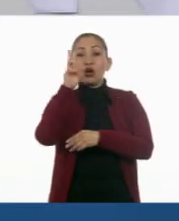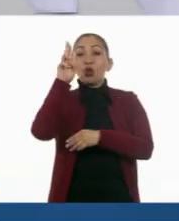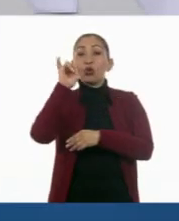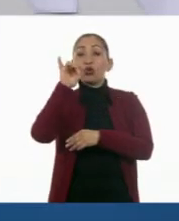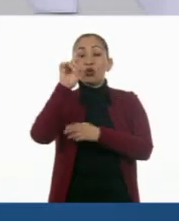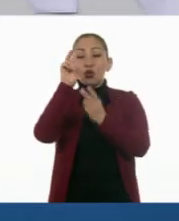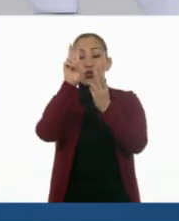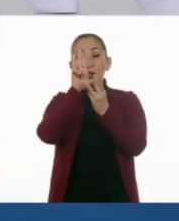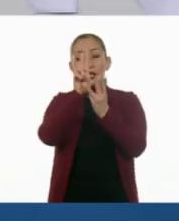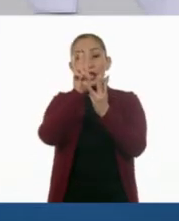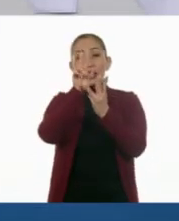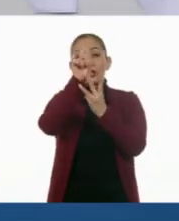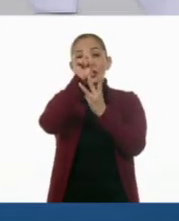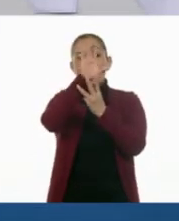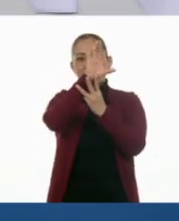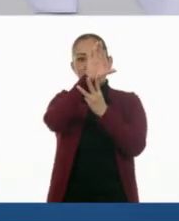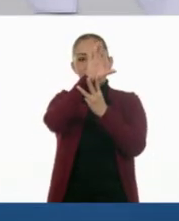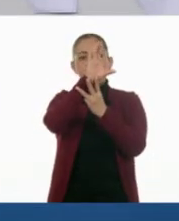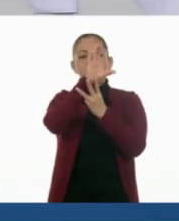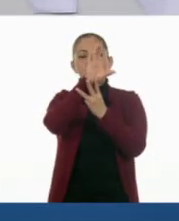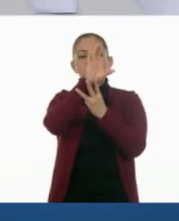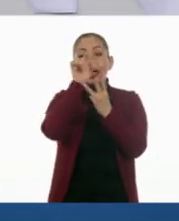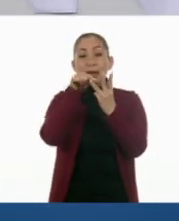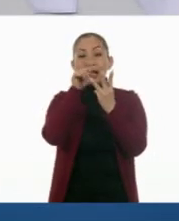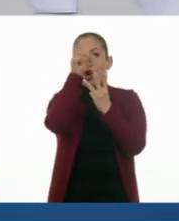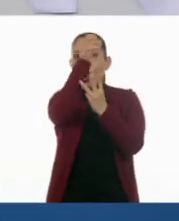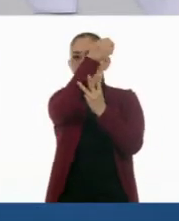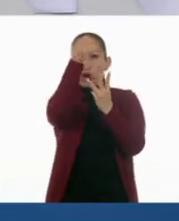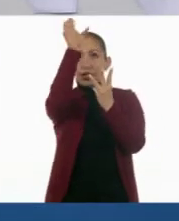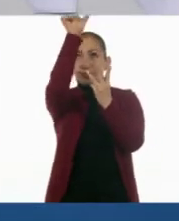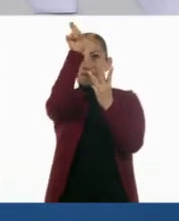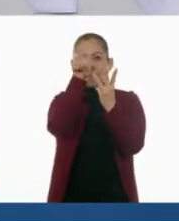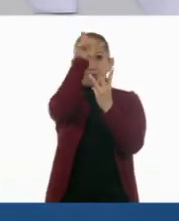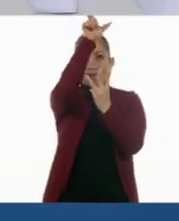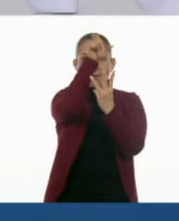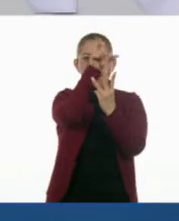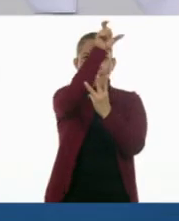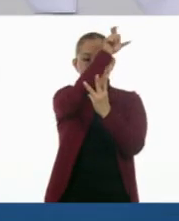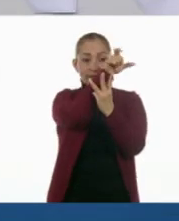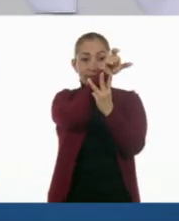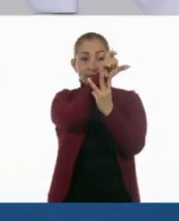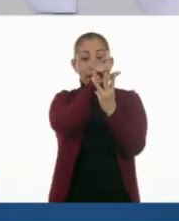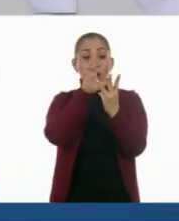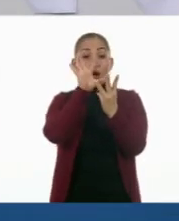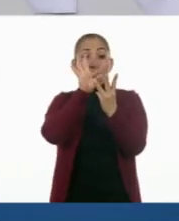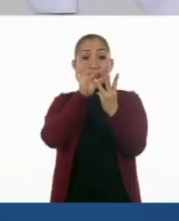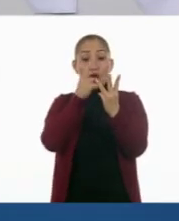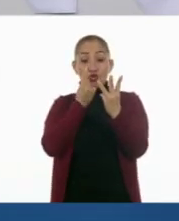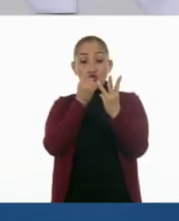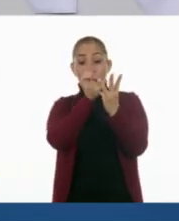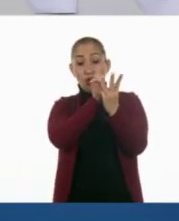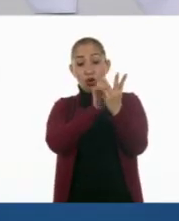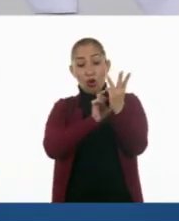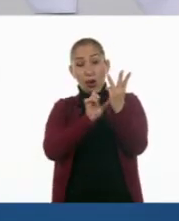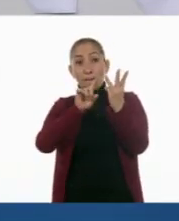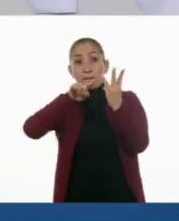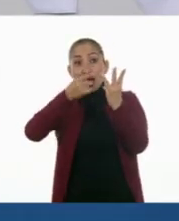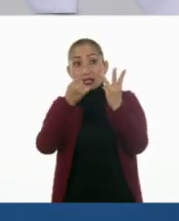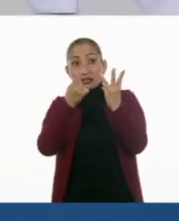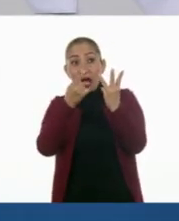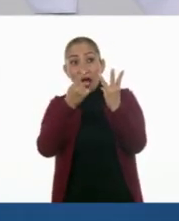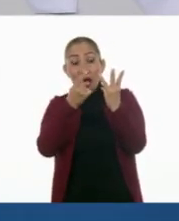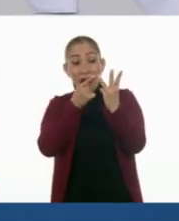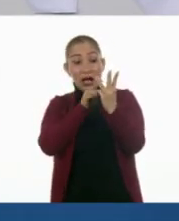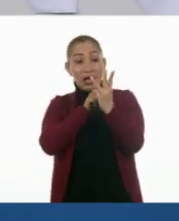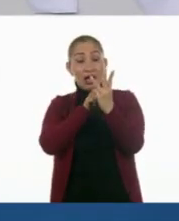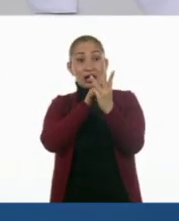unidades y decenas. Y decenas. Entonces hay que conservar ese orden. Ajá, no vayan a escribir el 41 empezando donde tenemos el